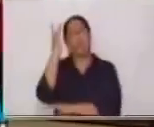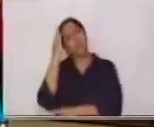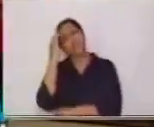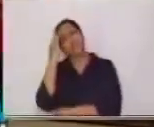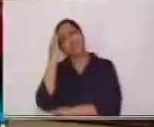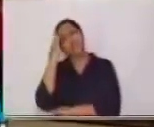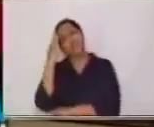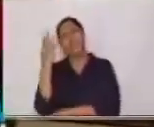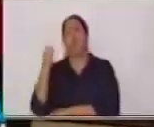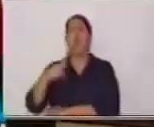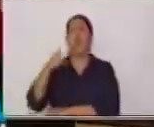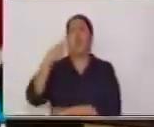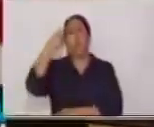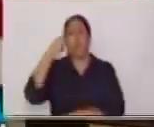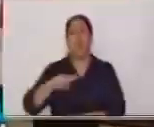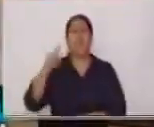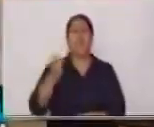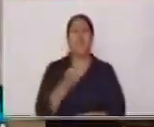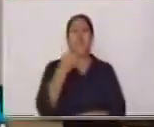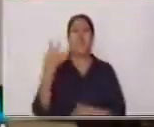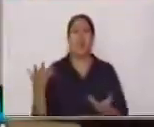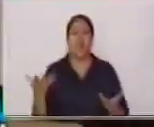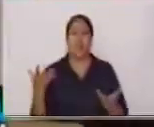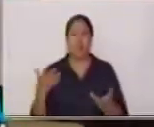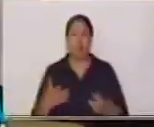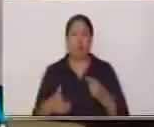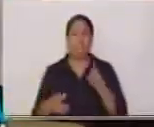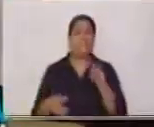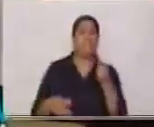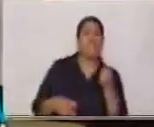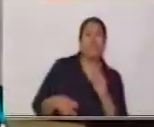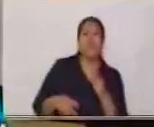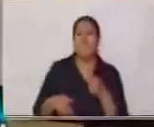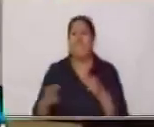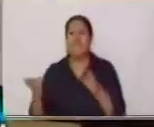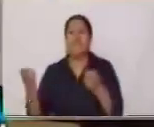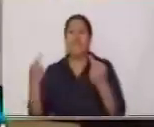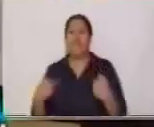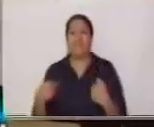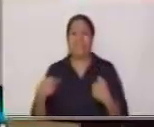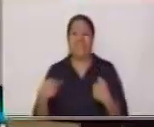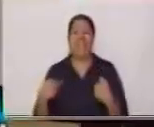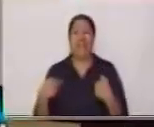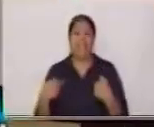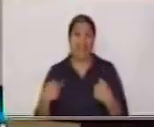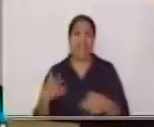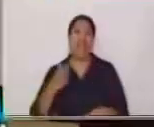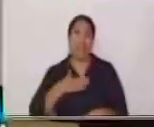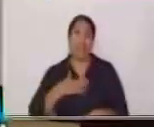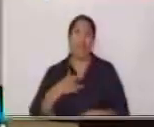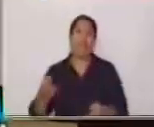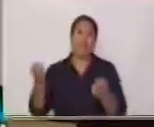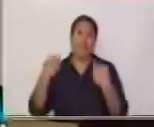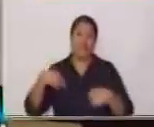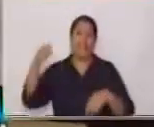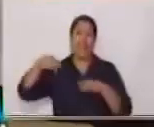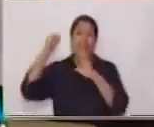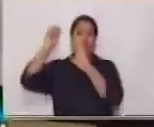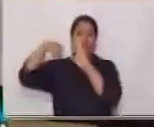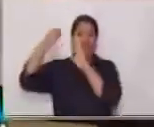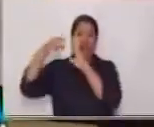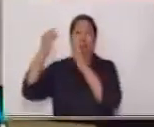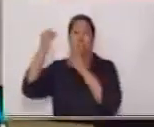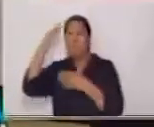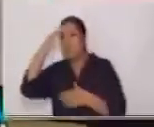Díganme. Muy bien. ¿Quién me la regaló? A mí me la regalaron acá en grabación. Muchas gracias por mi